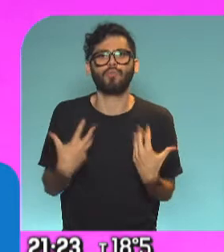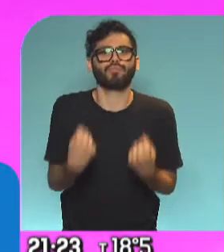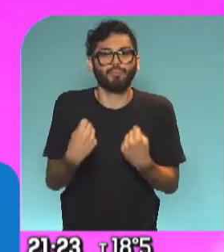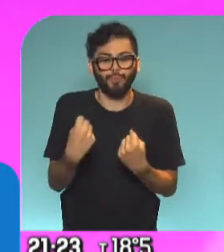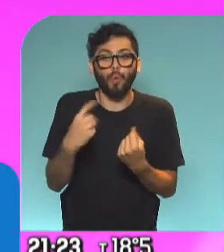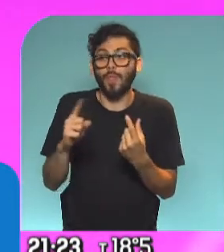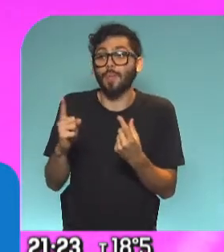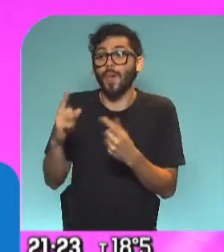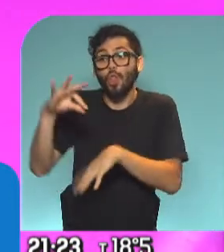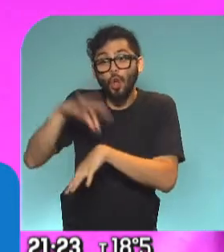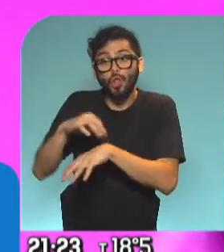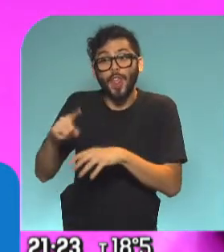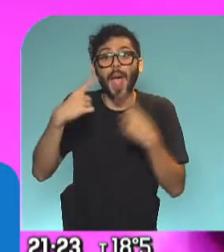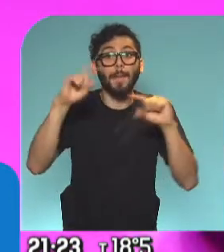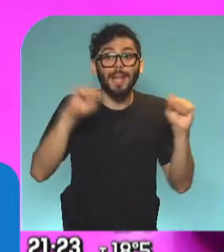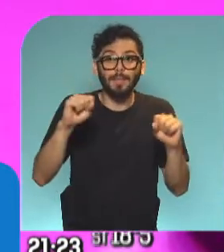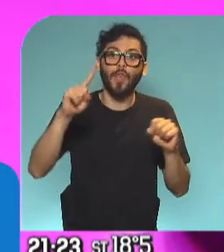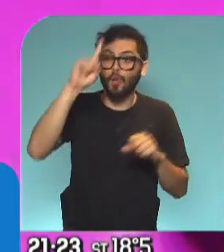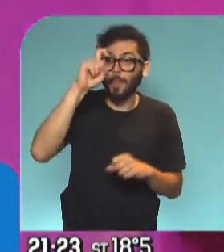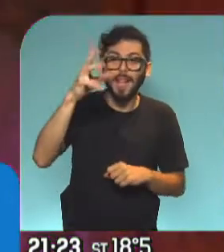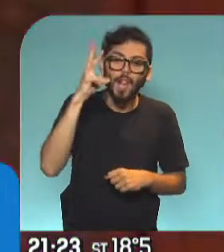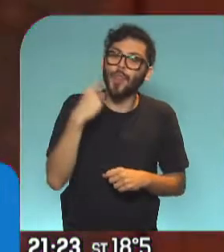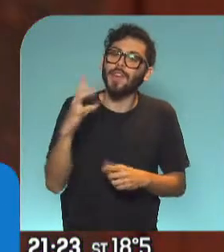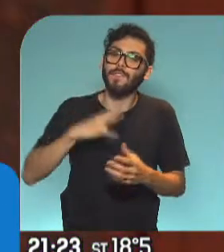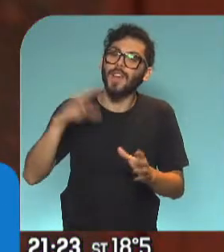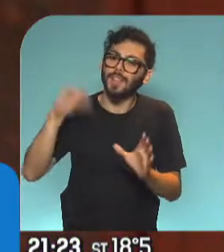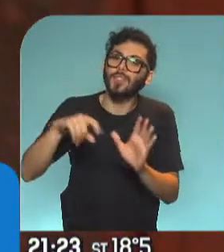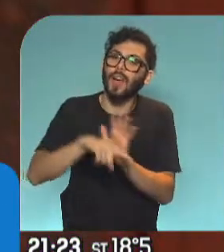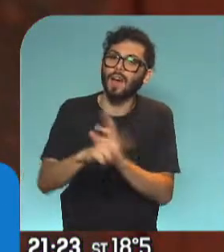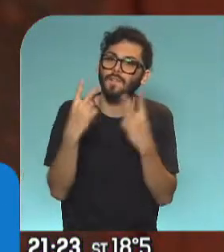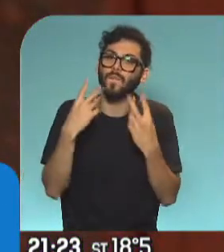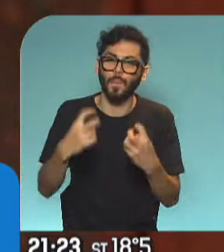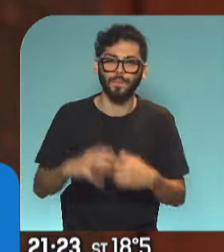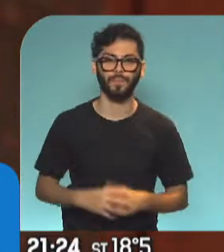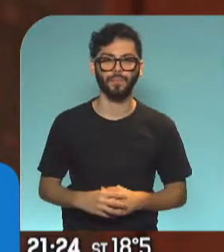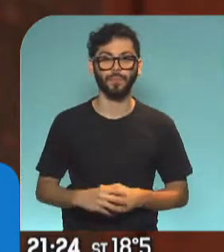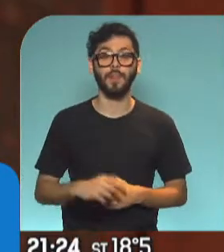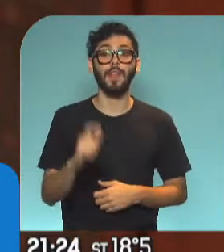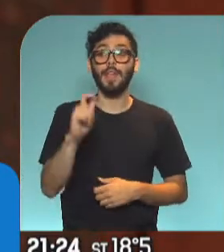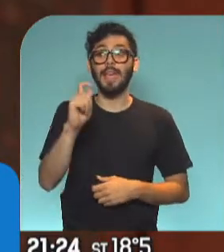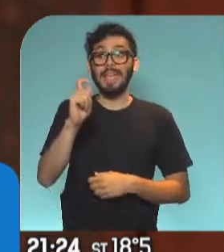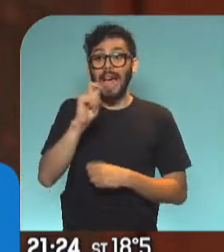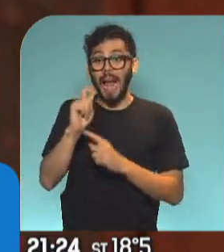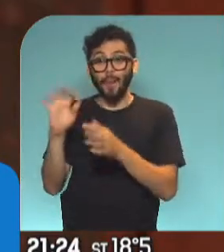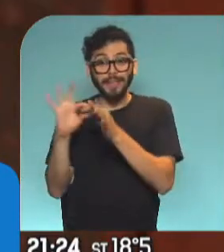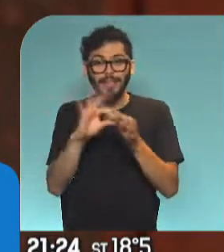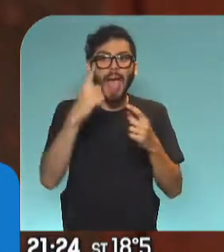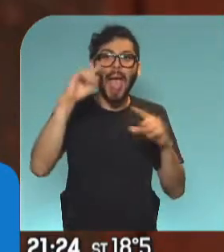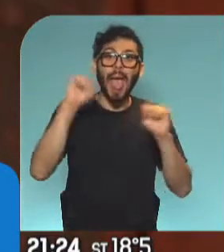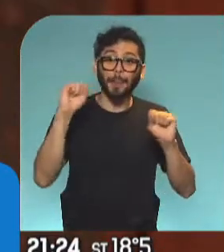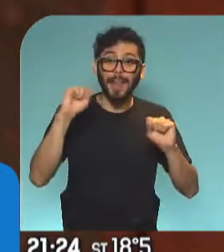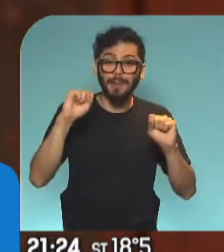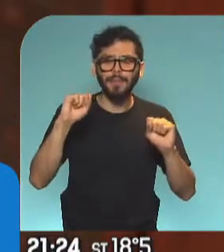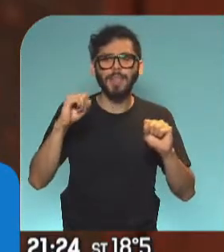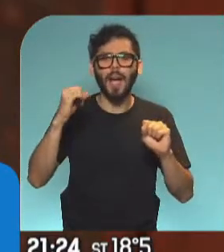coordinadora de la sección epilepsia del Hospital Italiano. Los beneficios del cannabis dentro de lo que es epilepsia refractaria ya sabemos que existen.